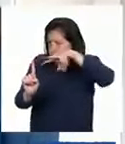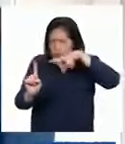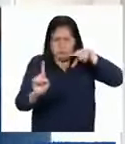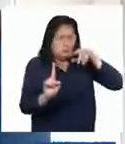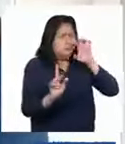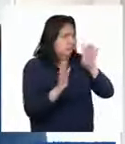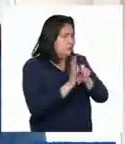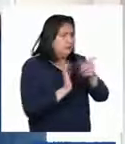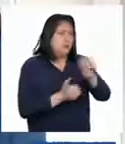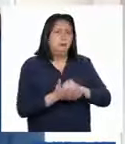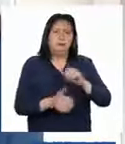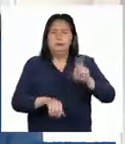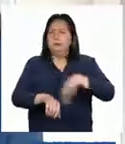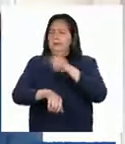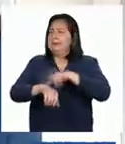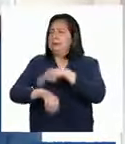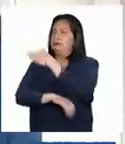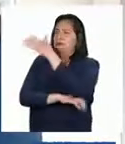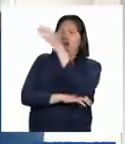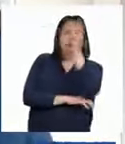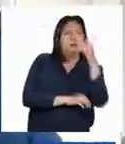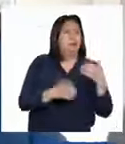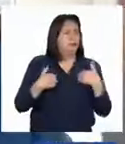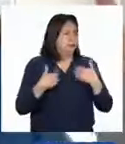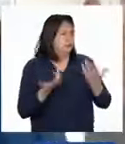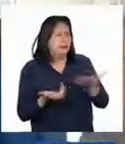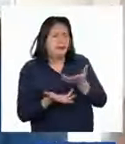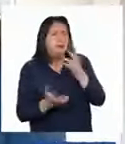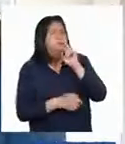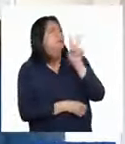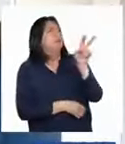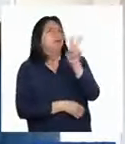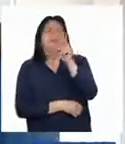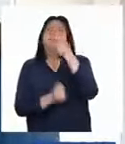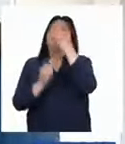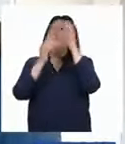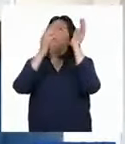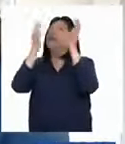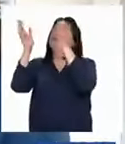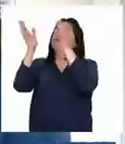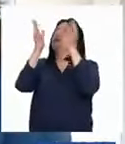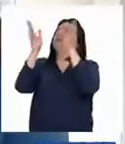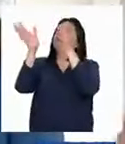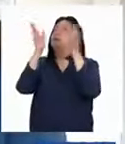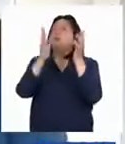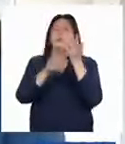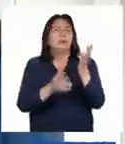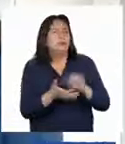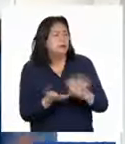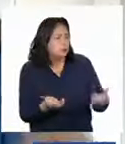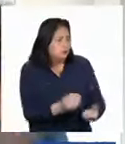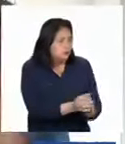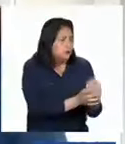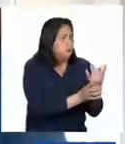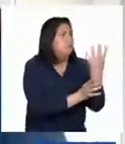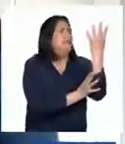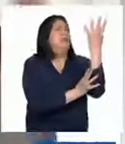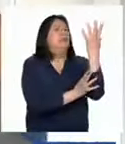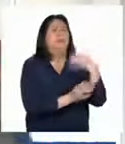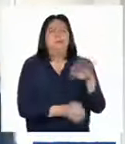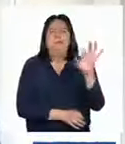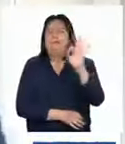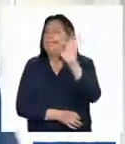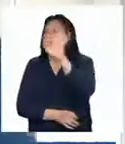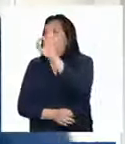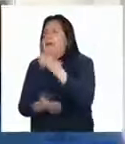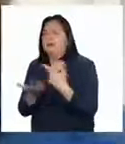Por ejemplo, la naturaleza nada más. ¿Bien? El viento, las plantas, los